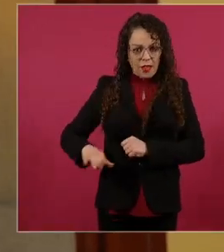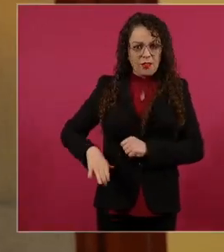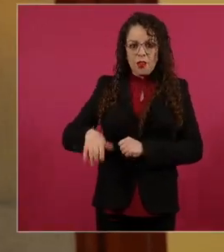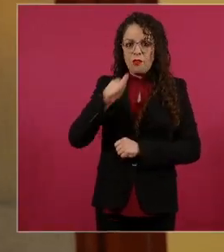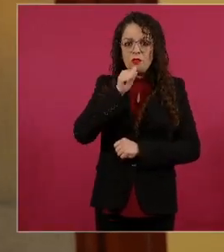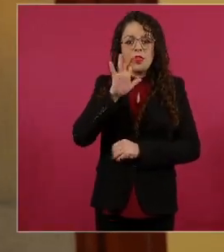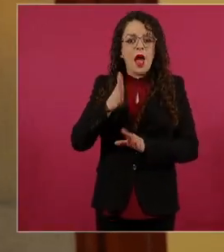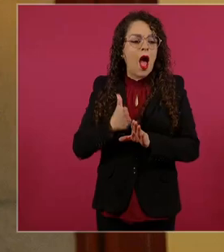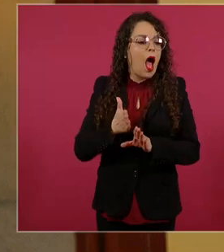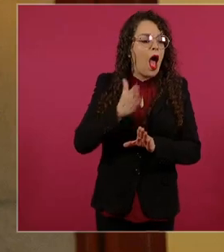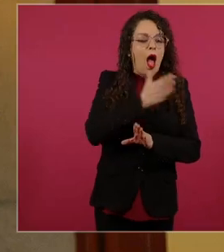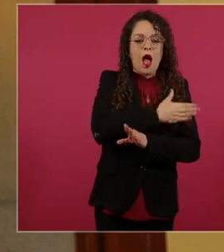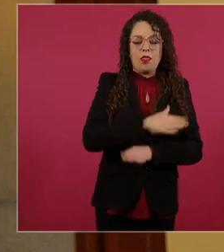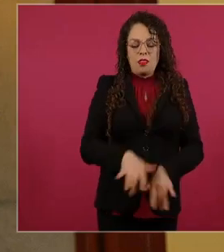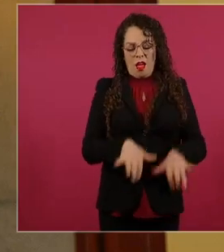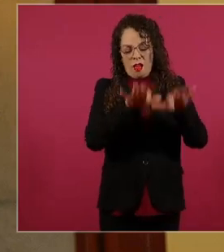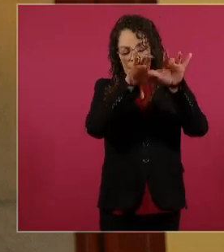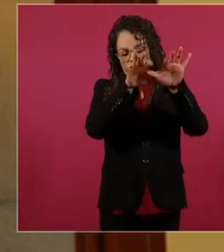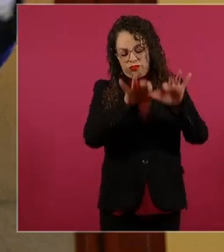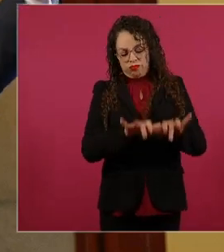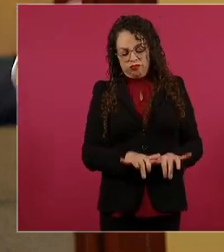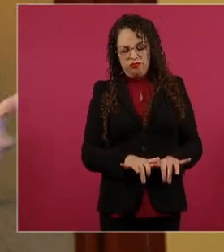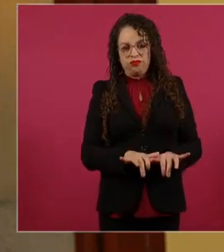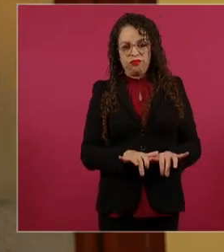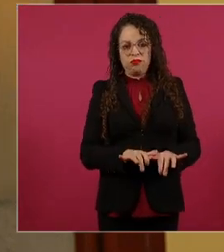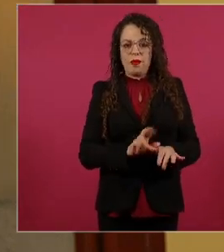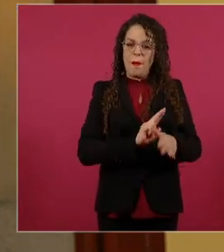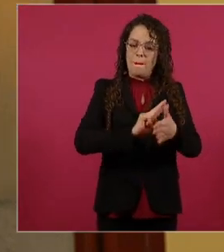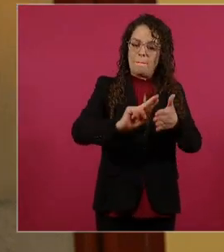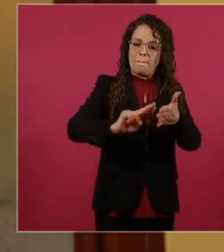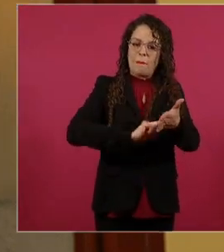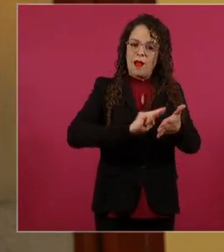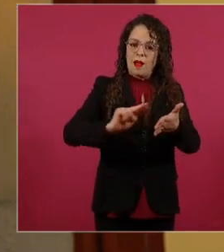imagínense los militantes de estos partidos